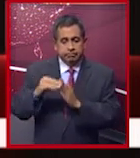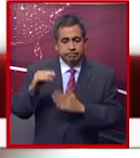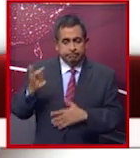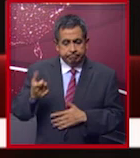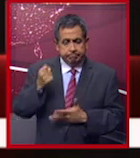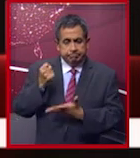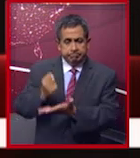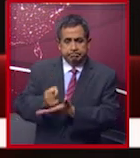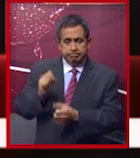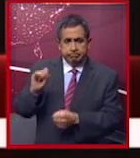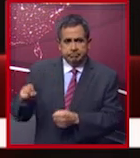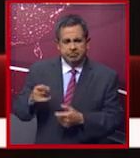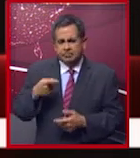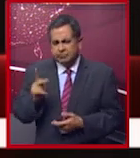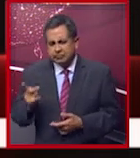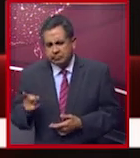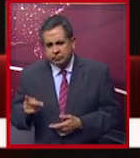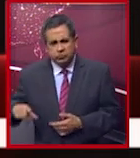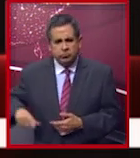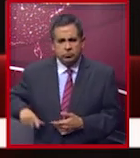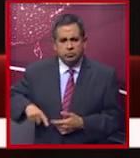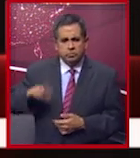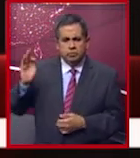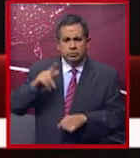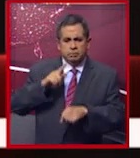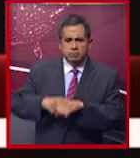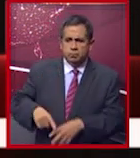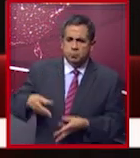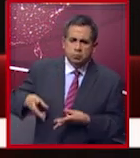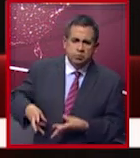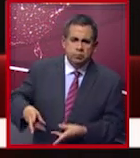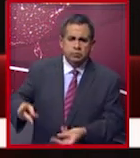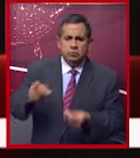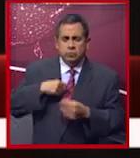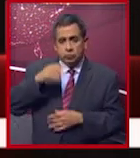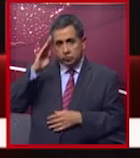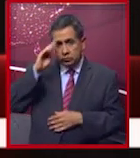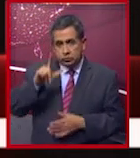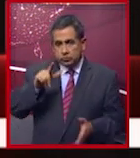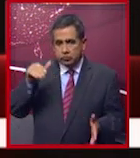pesos. Sin embargo, el gobierno federal ejerce la cantidad de